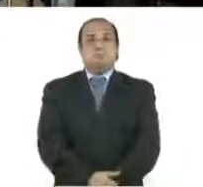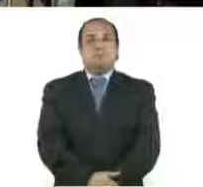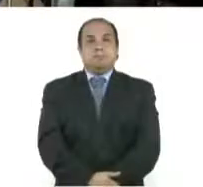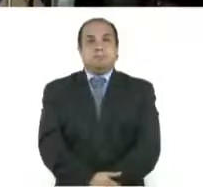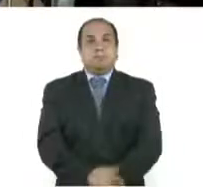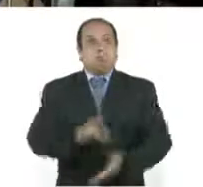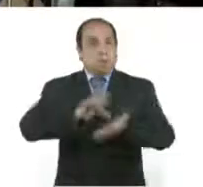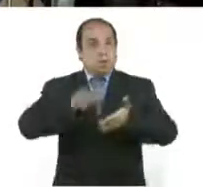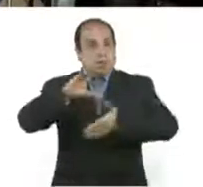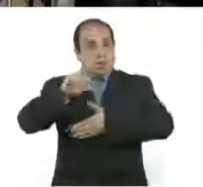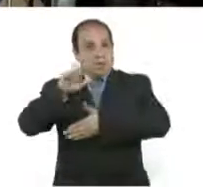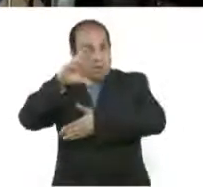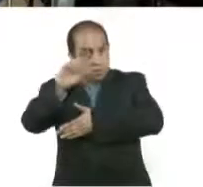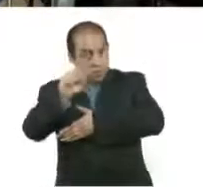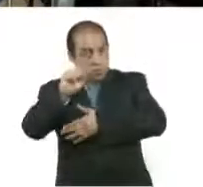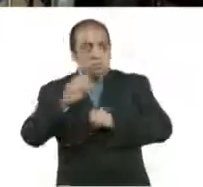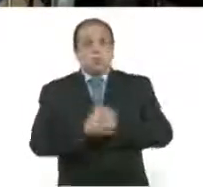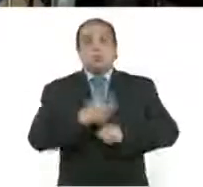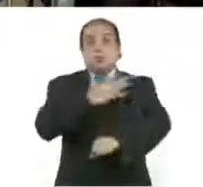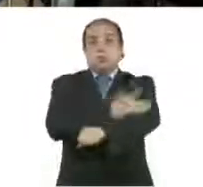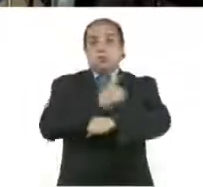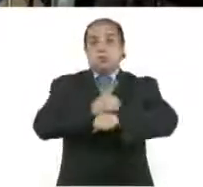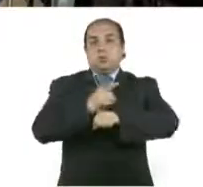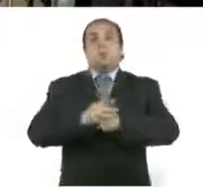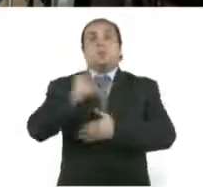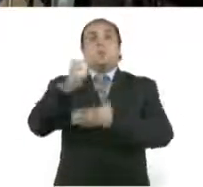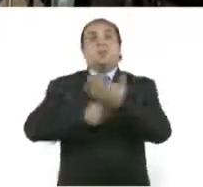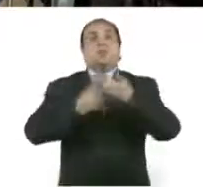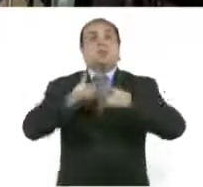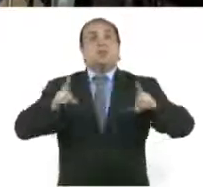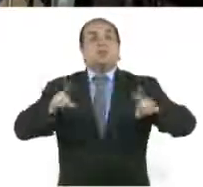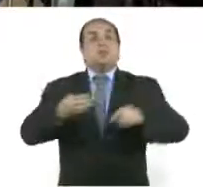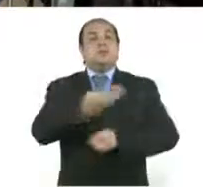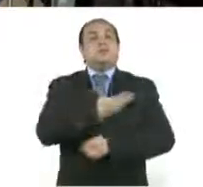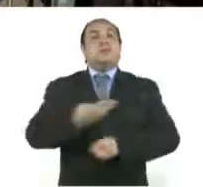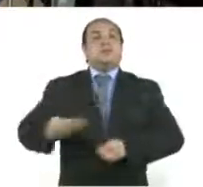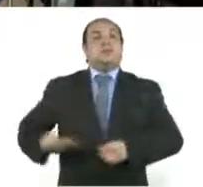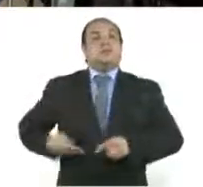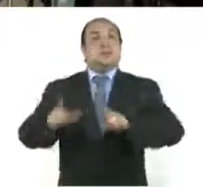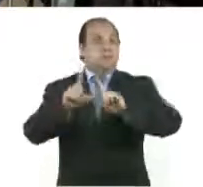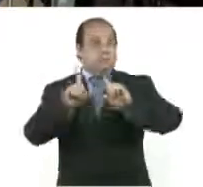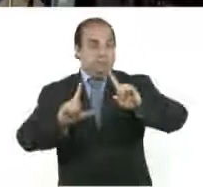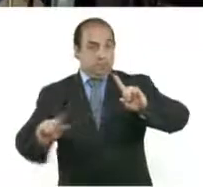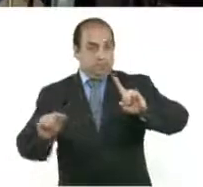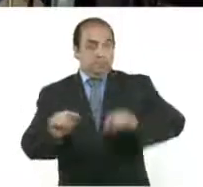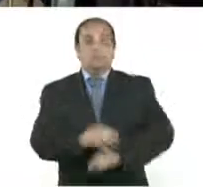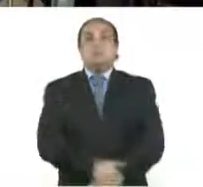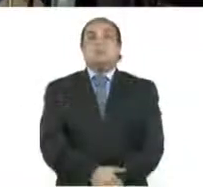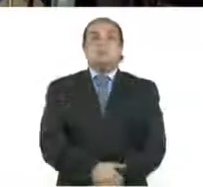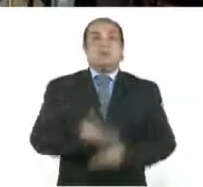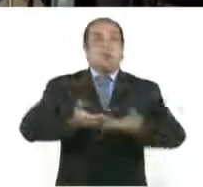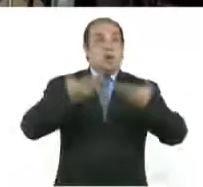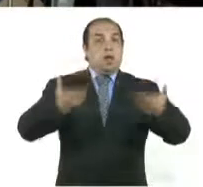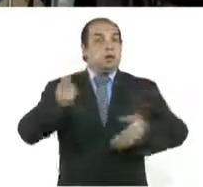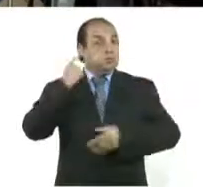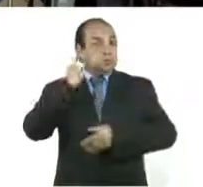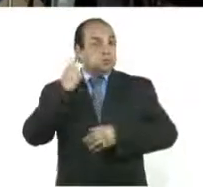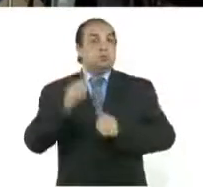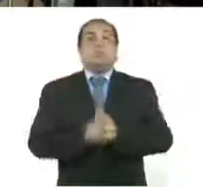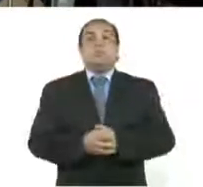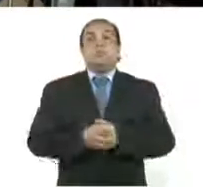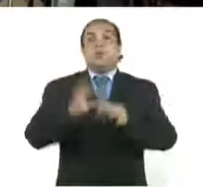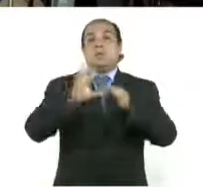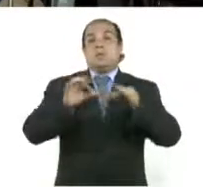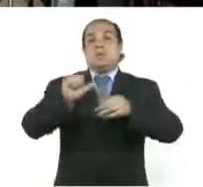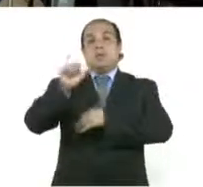Agradecemos a Carlos Gastón Torres Rosas, coordinador de programas para el desarrollo de la Presidencia de la República. Y a continuación escucharemos el mensaje